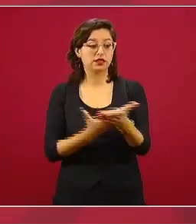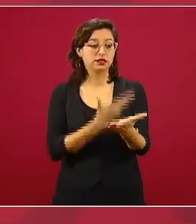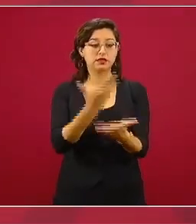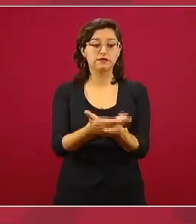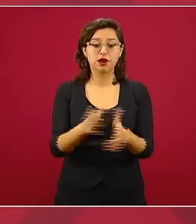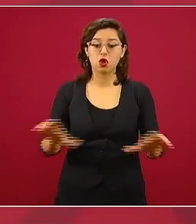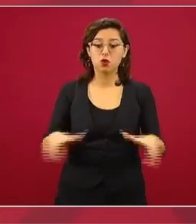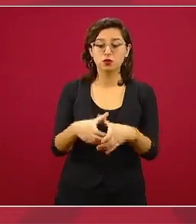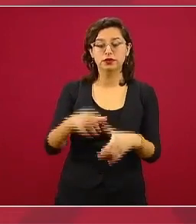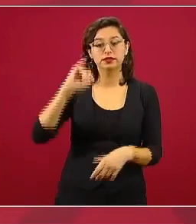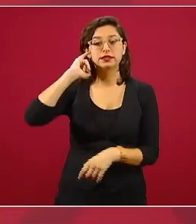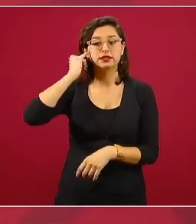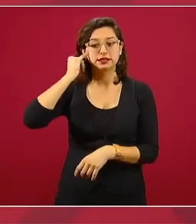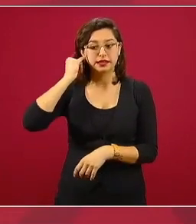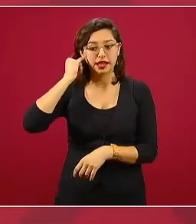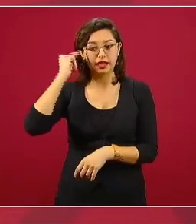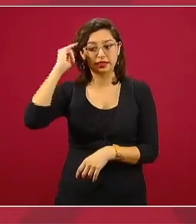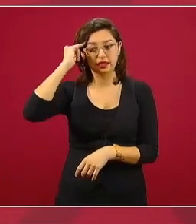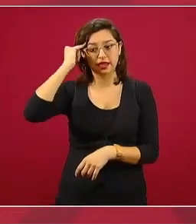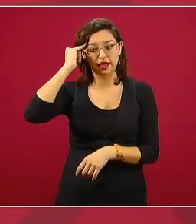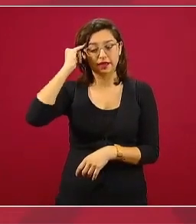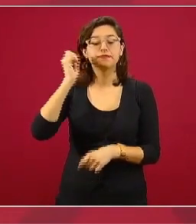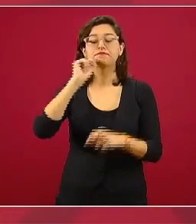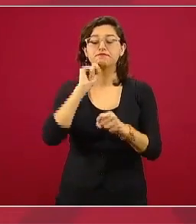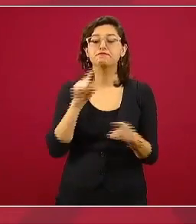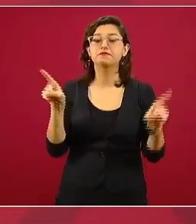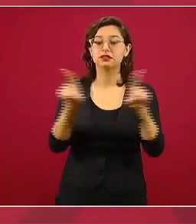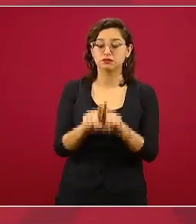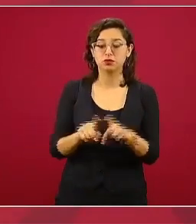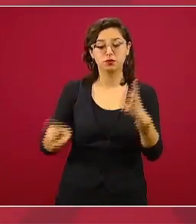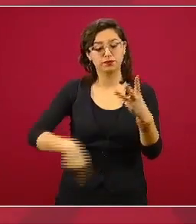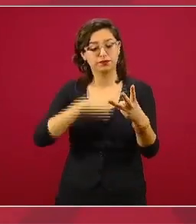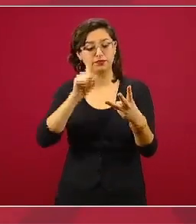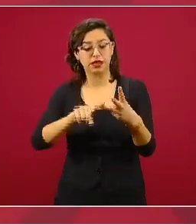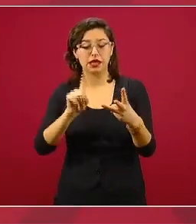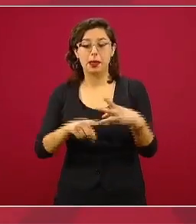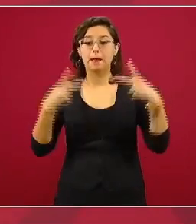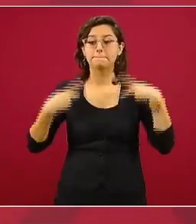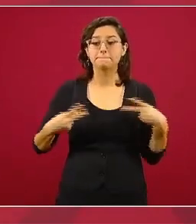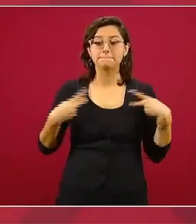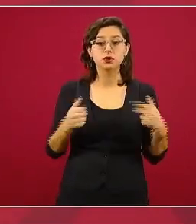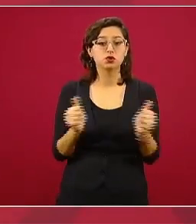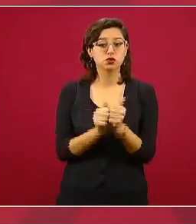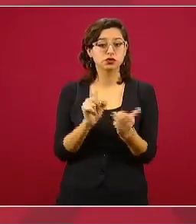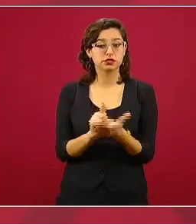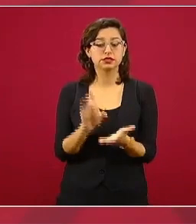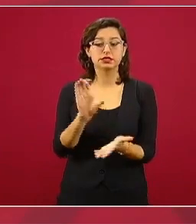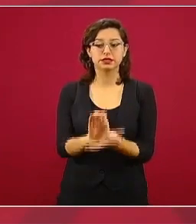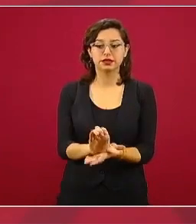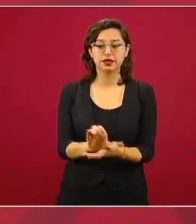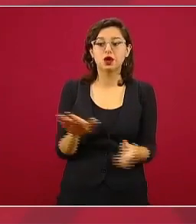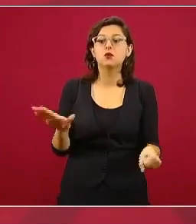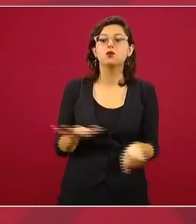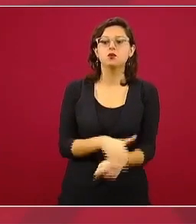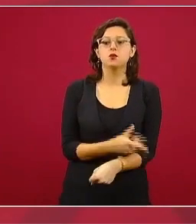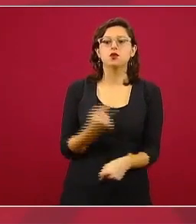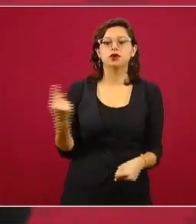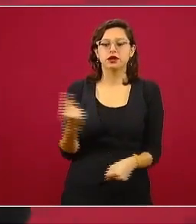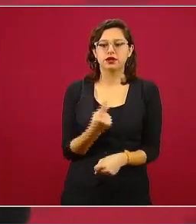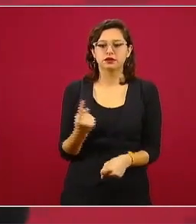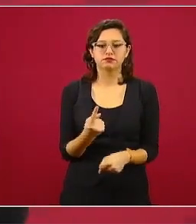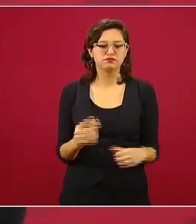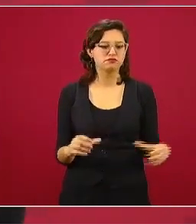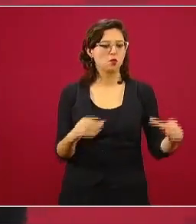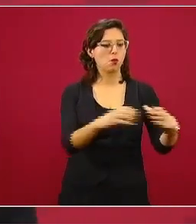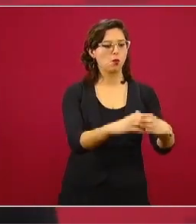y hay otra iniciativa que estamos apoyando que tiene que ver con personas con discapacidad, porque evidentemente van a ser los